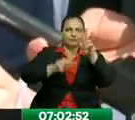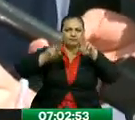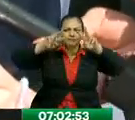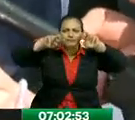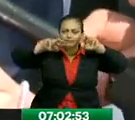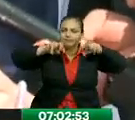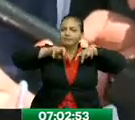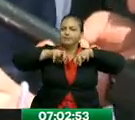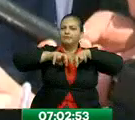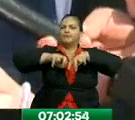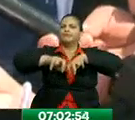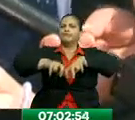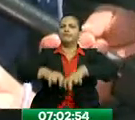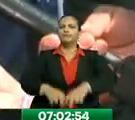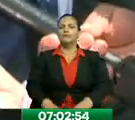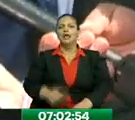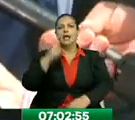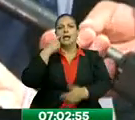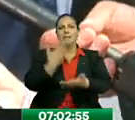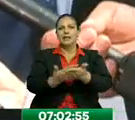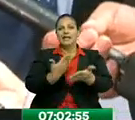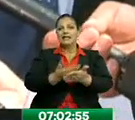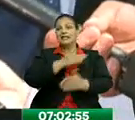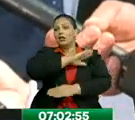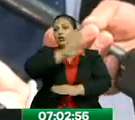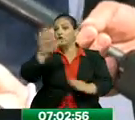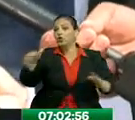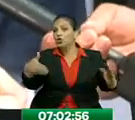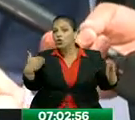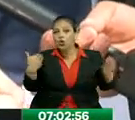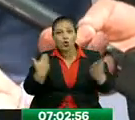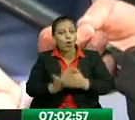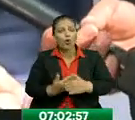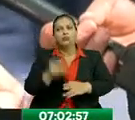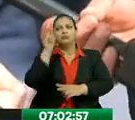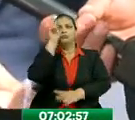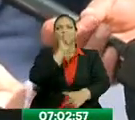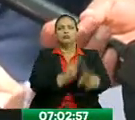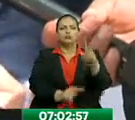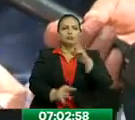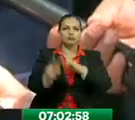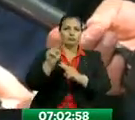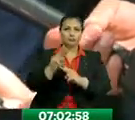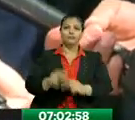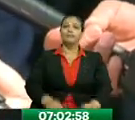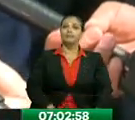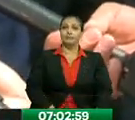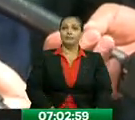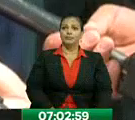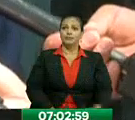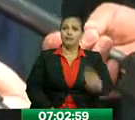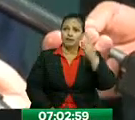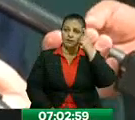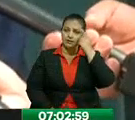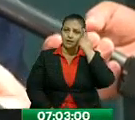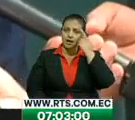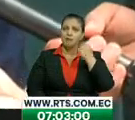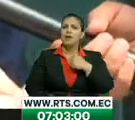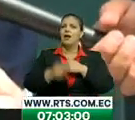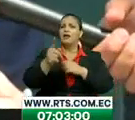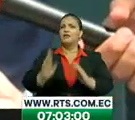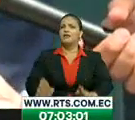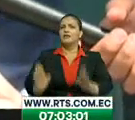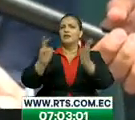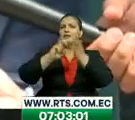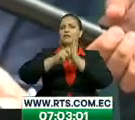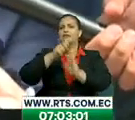en todos los elementos que han incidido en una circunstancia que no solamente lesiona fuertemente a la institucionalidad pública del